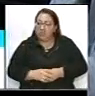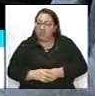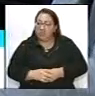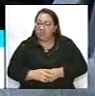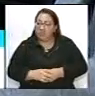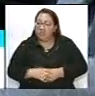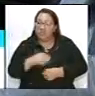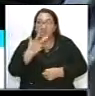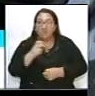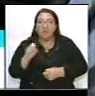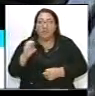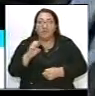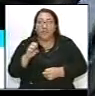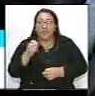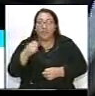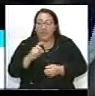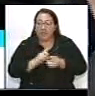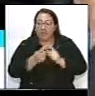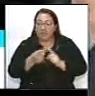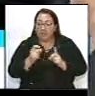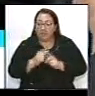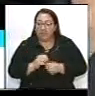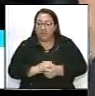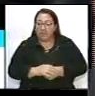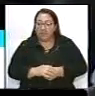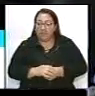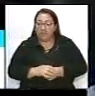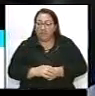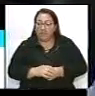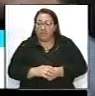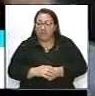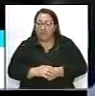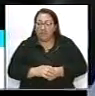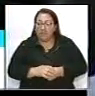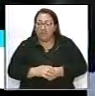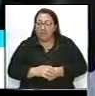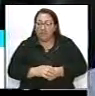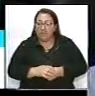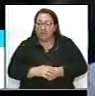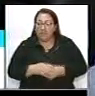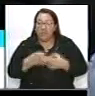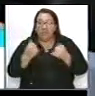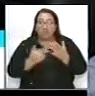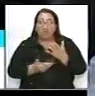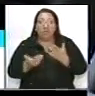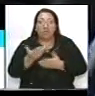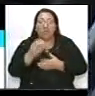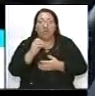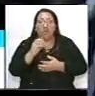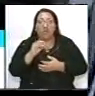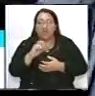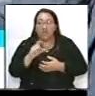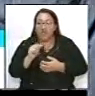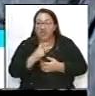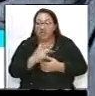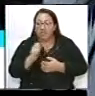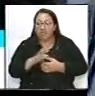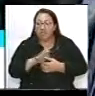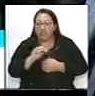El 30 de enero, ya cambia la versión, el informe anexo que eleva a oficialía el